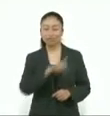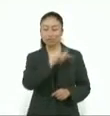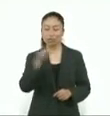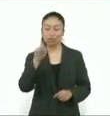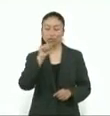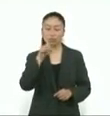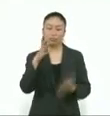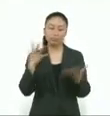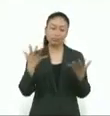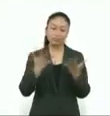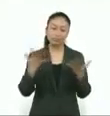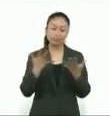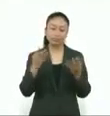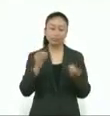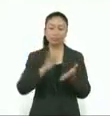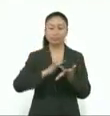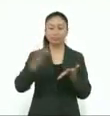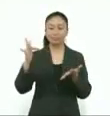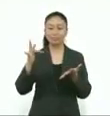gracias!